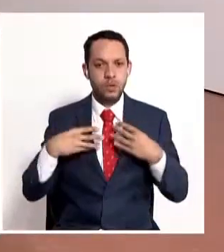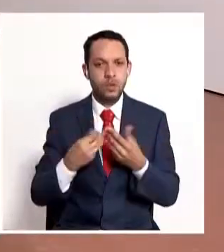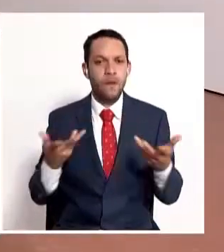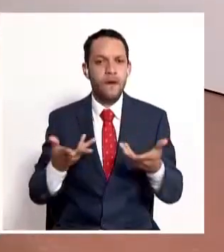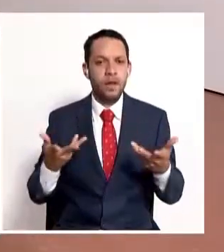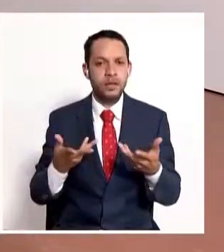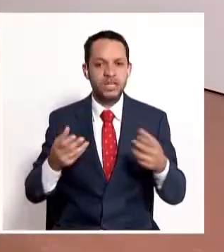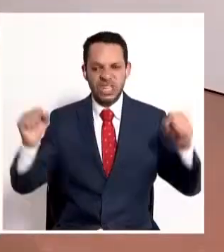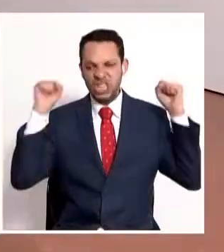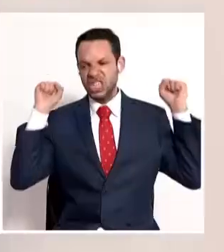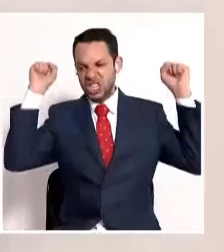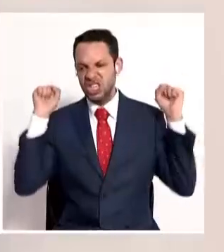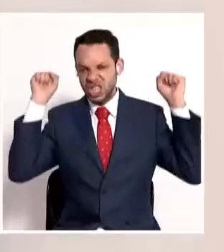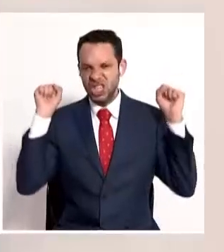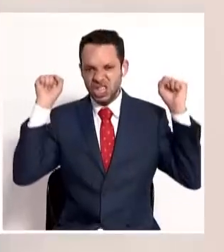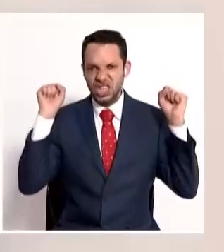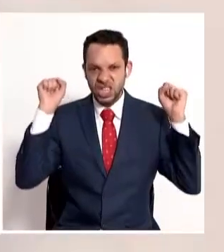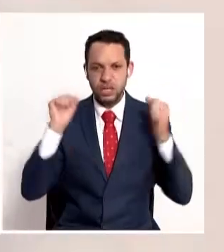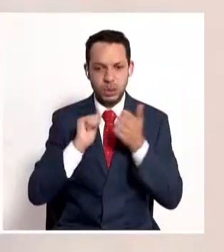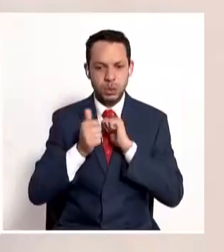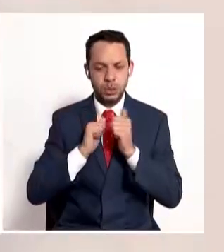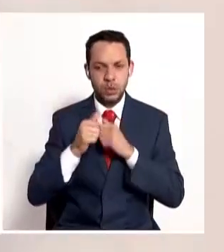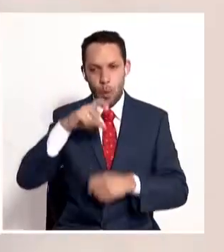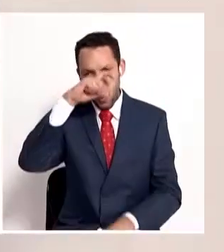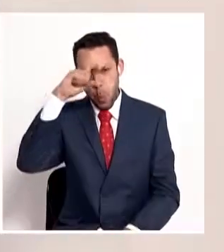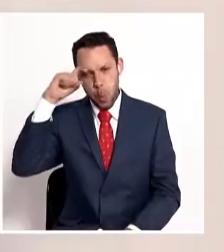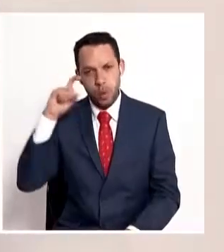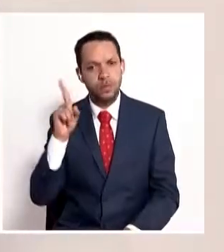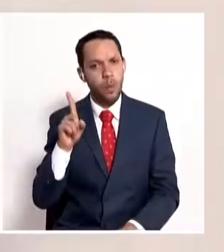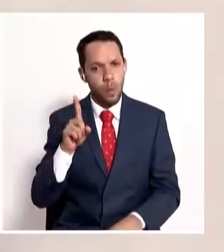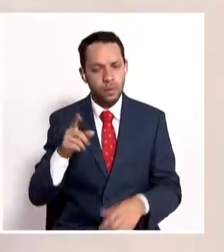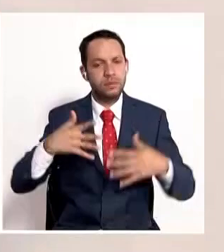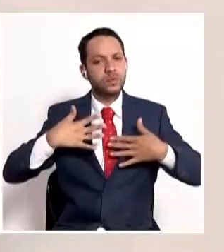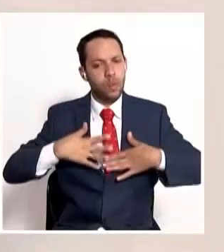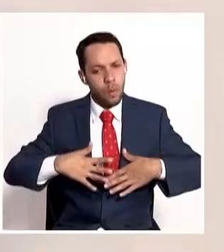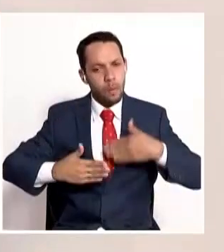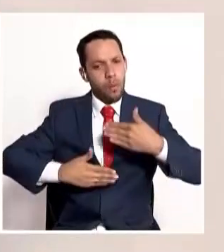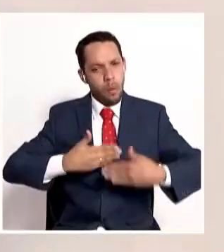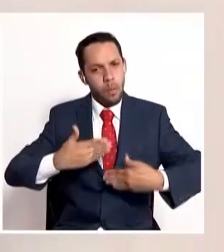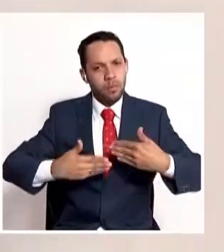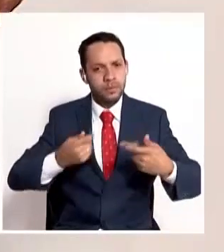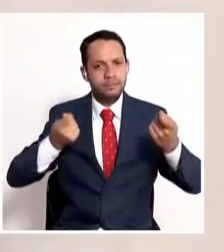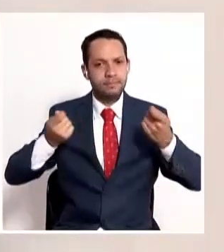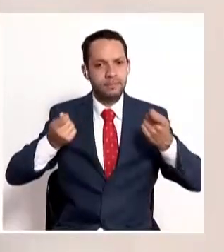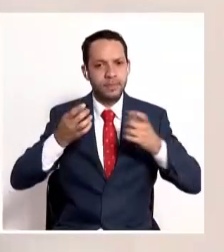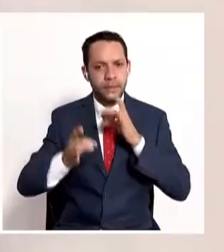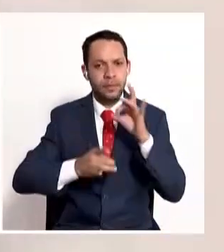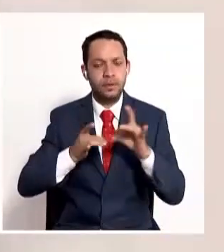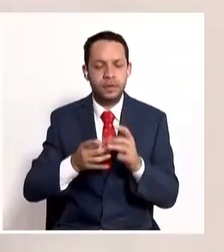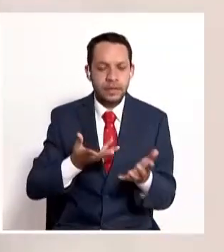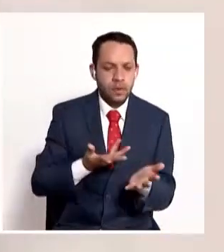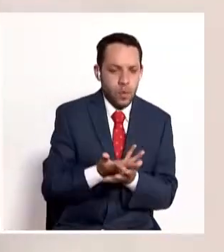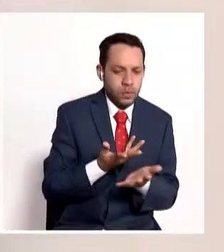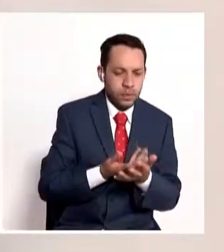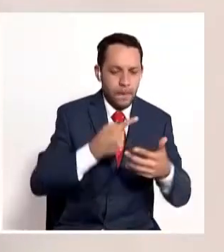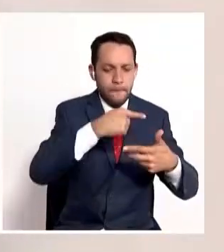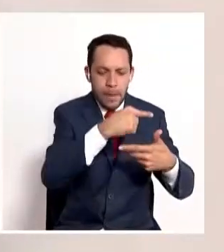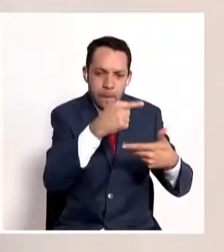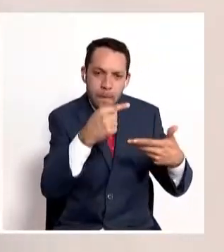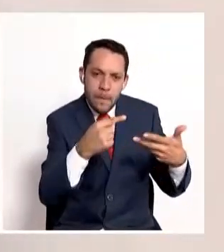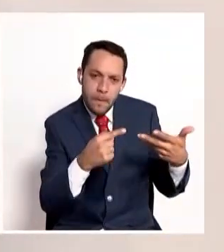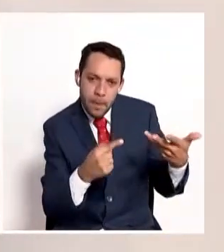reventarse en el gimnasio sino algo directamente dirigido y los componentes obviamente que explicamos dentro de las